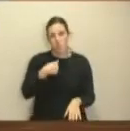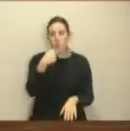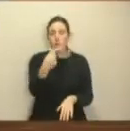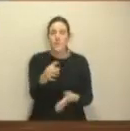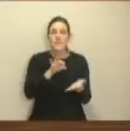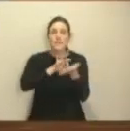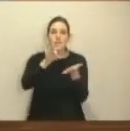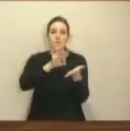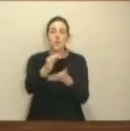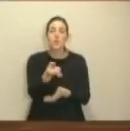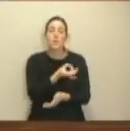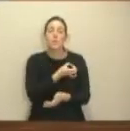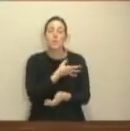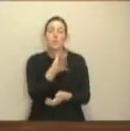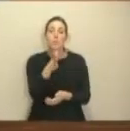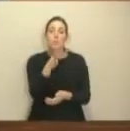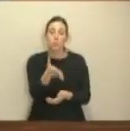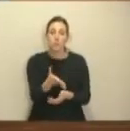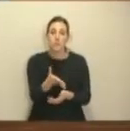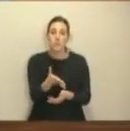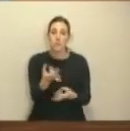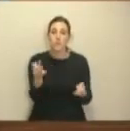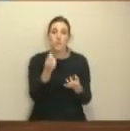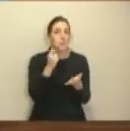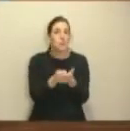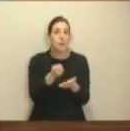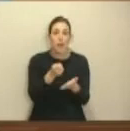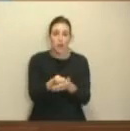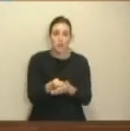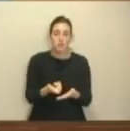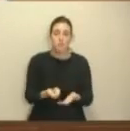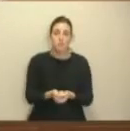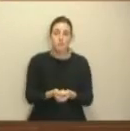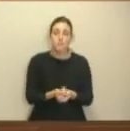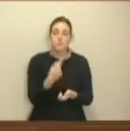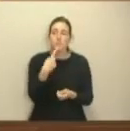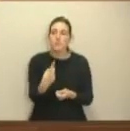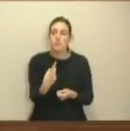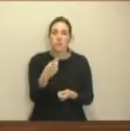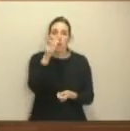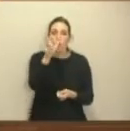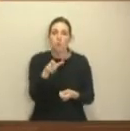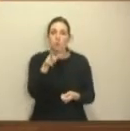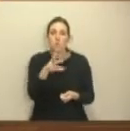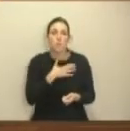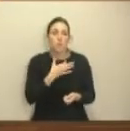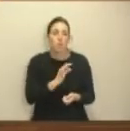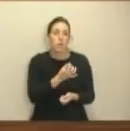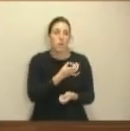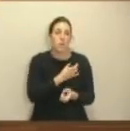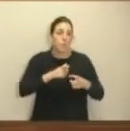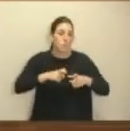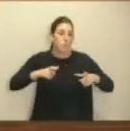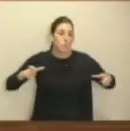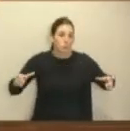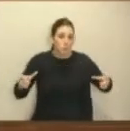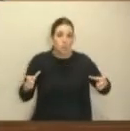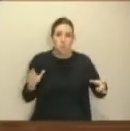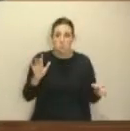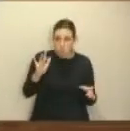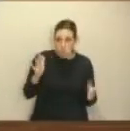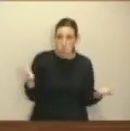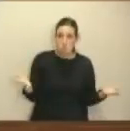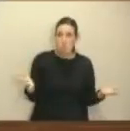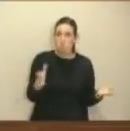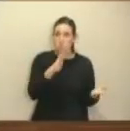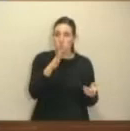servicio a la deuda, porque lo tenemos que pagar. No le digo que usted no pueda seguir endeudándose más por la parte que